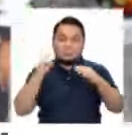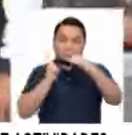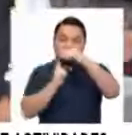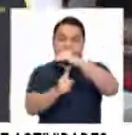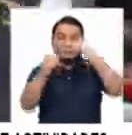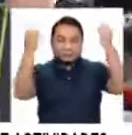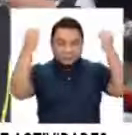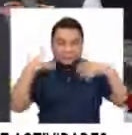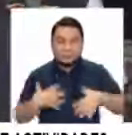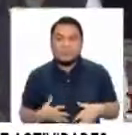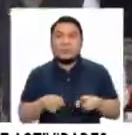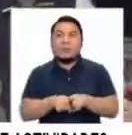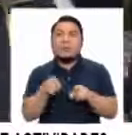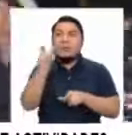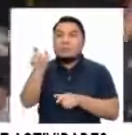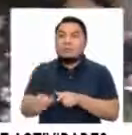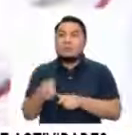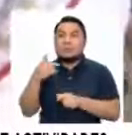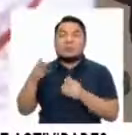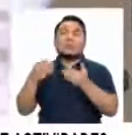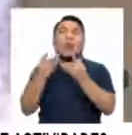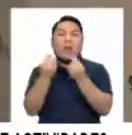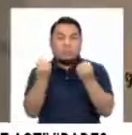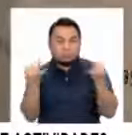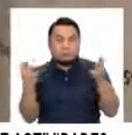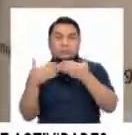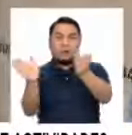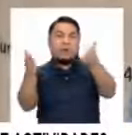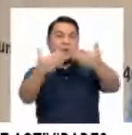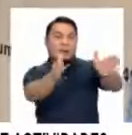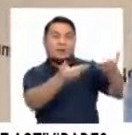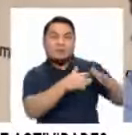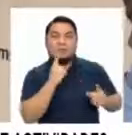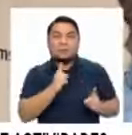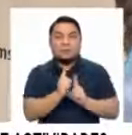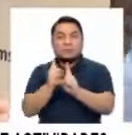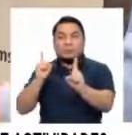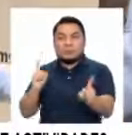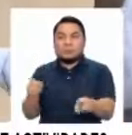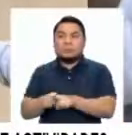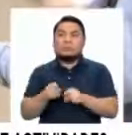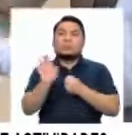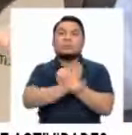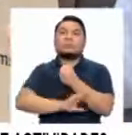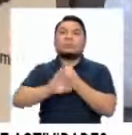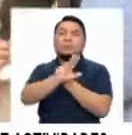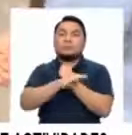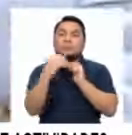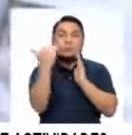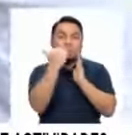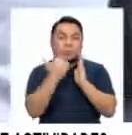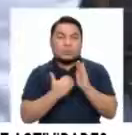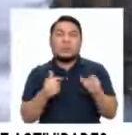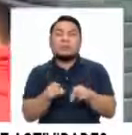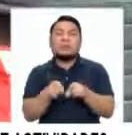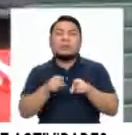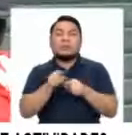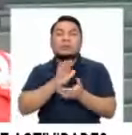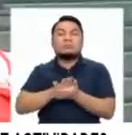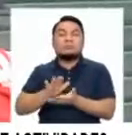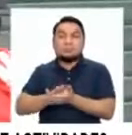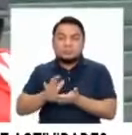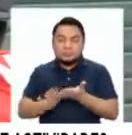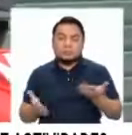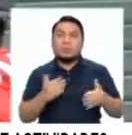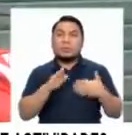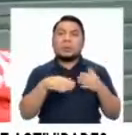el 30% de comerciantes reabrieron sus tiendas, distanciamiento social, protocolos de seguridad, así como desinfección,